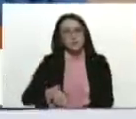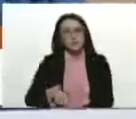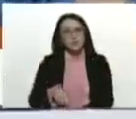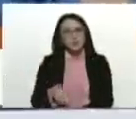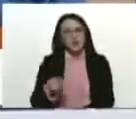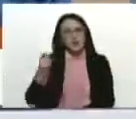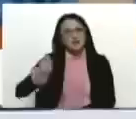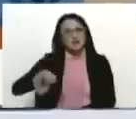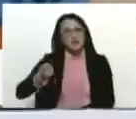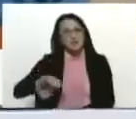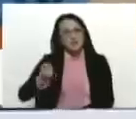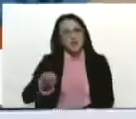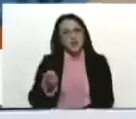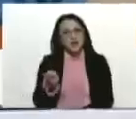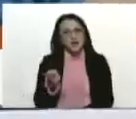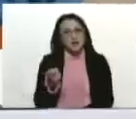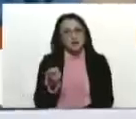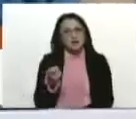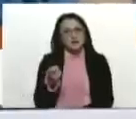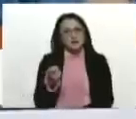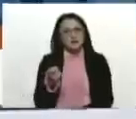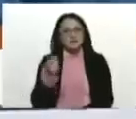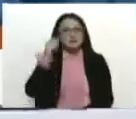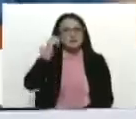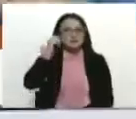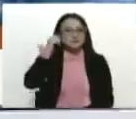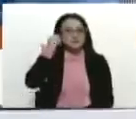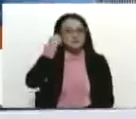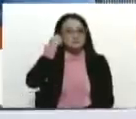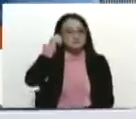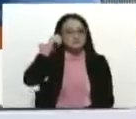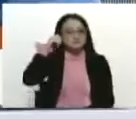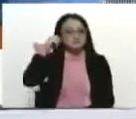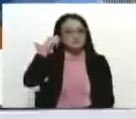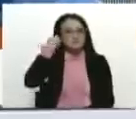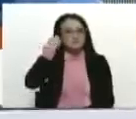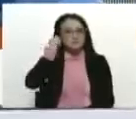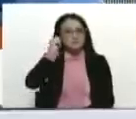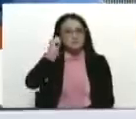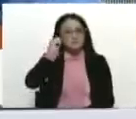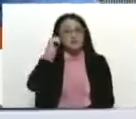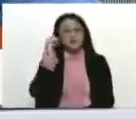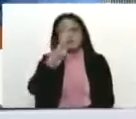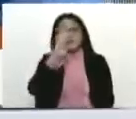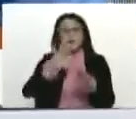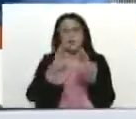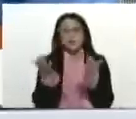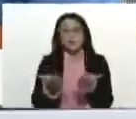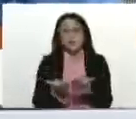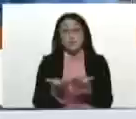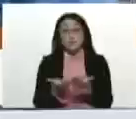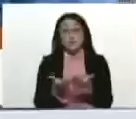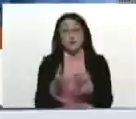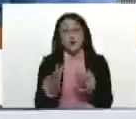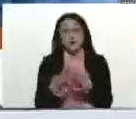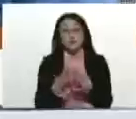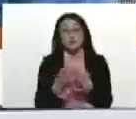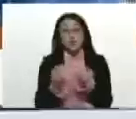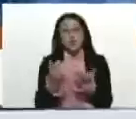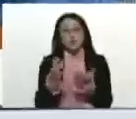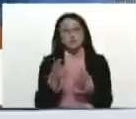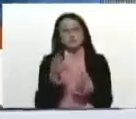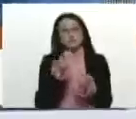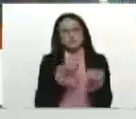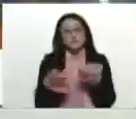esos tribunales puestos por ellos mismos el de la haya el del Banco Mundial donde todo está en función de Gran capital